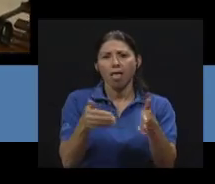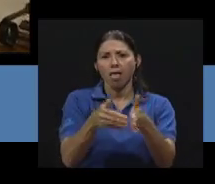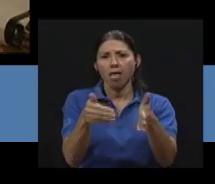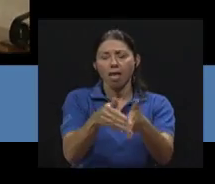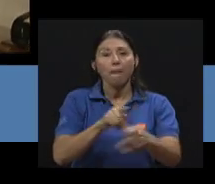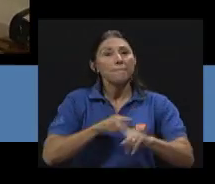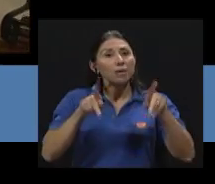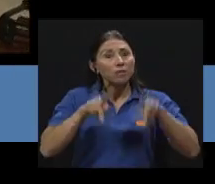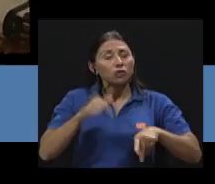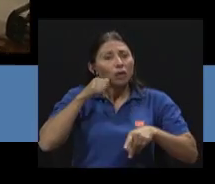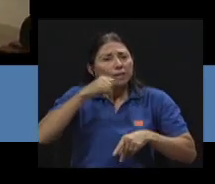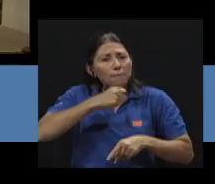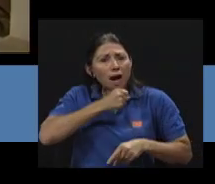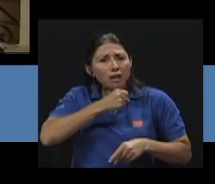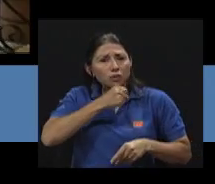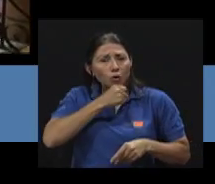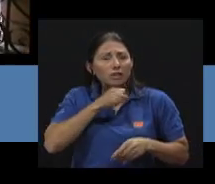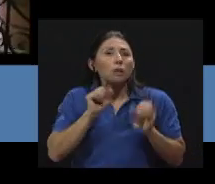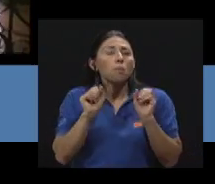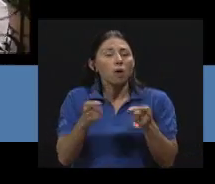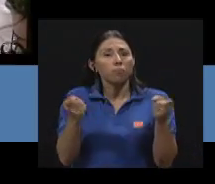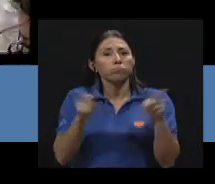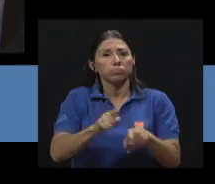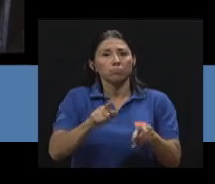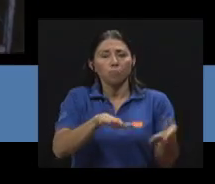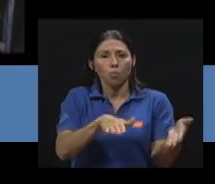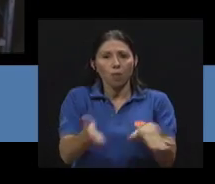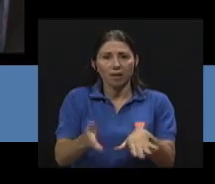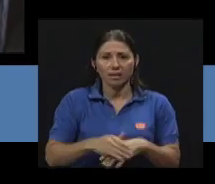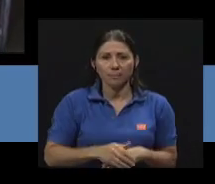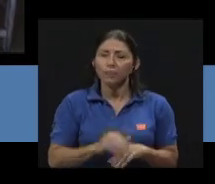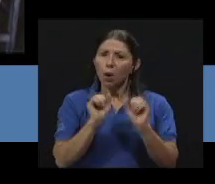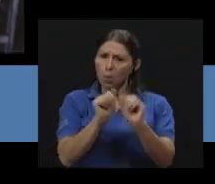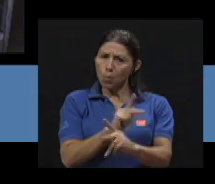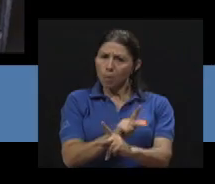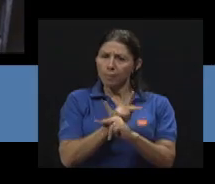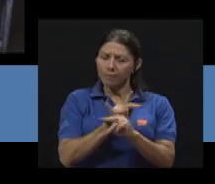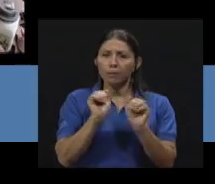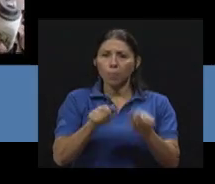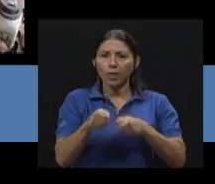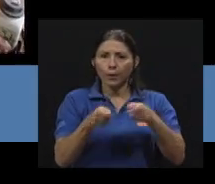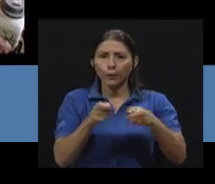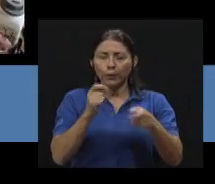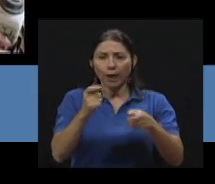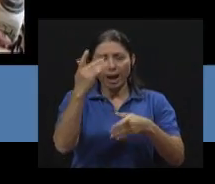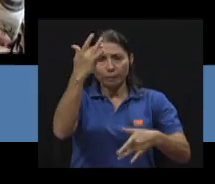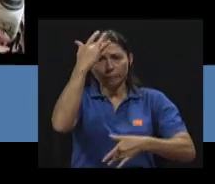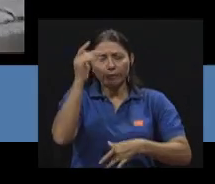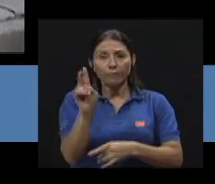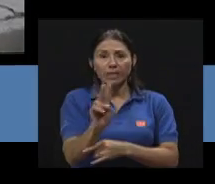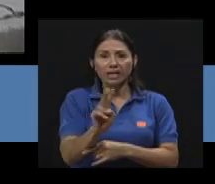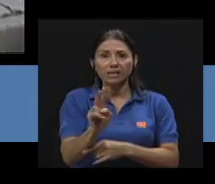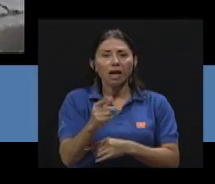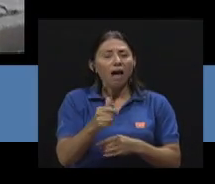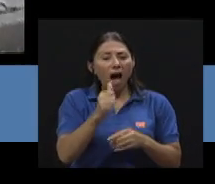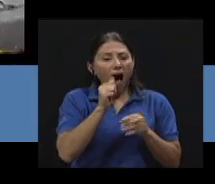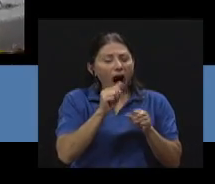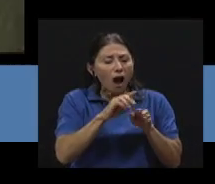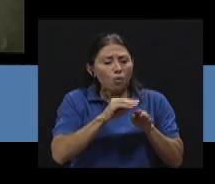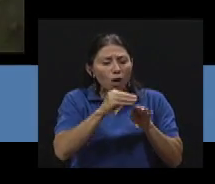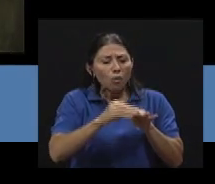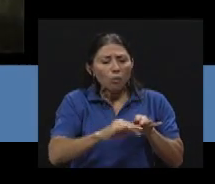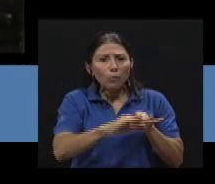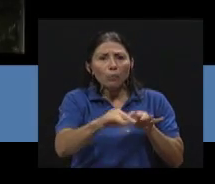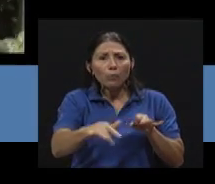personas mayores la enfermedad puede contribuir a la muerte se puede prevenir y controlar este virus eliminando los depósitos de